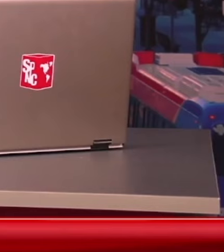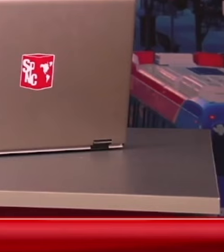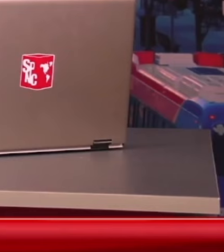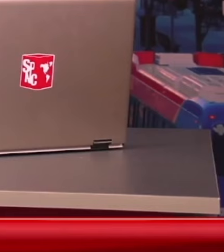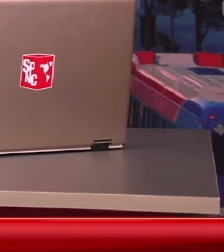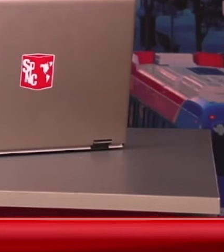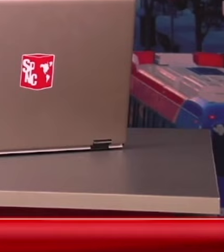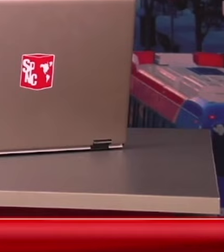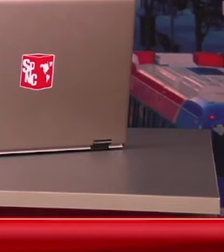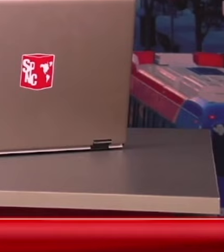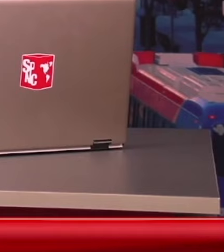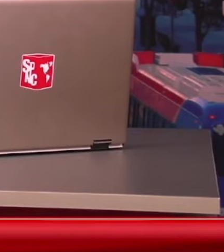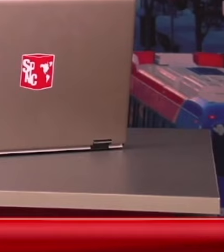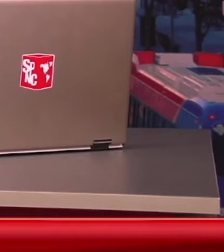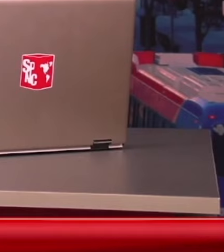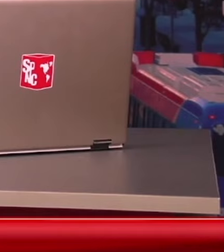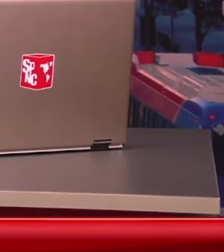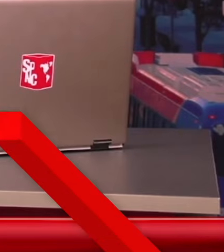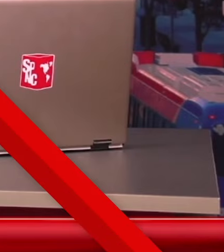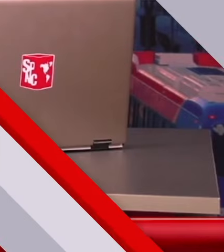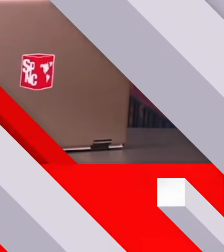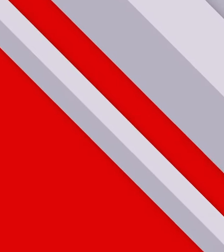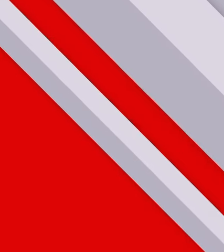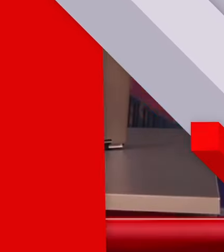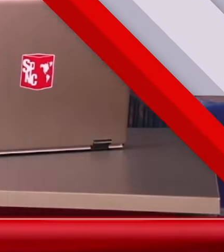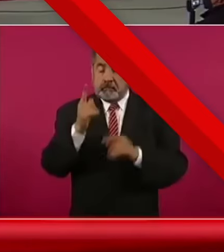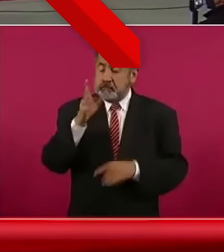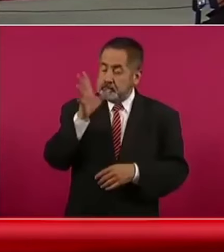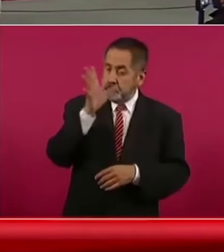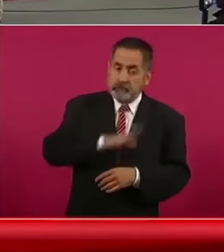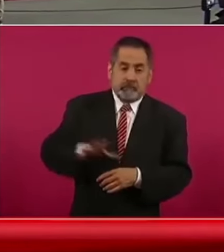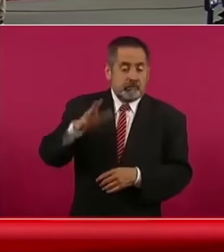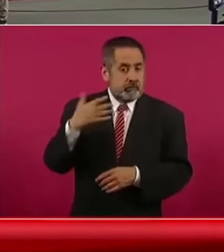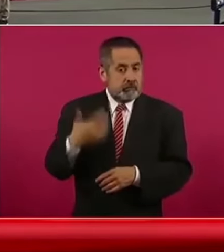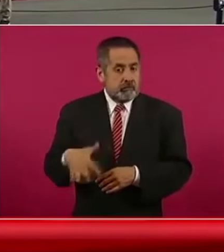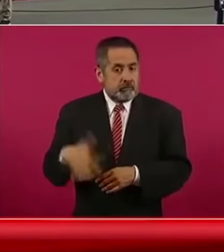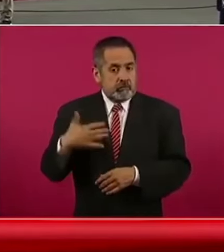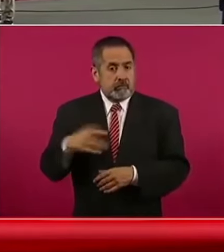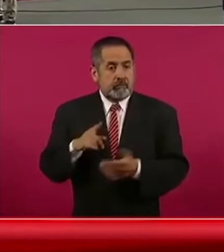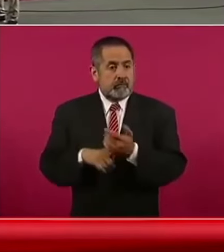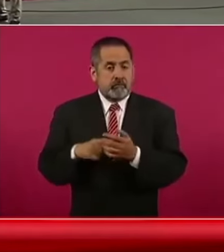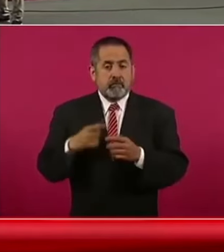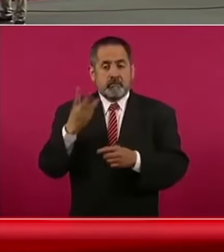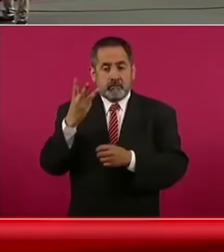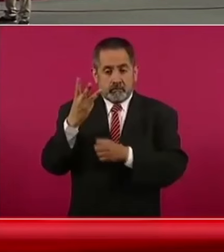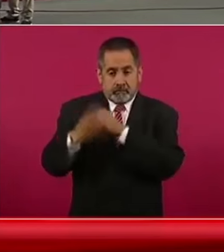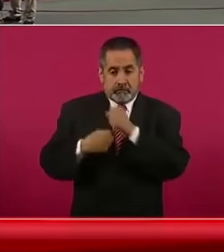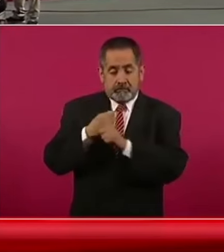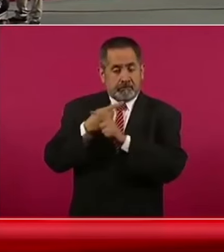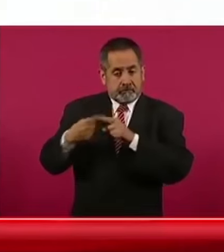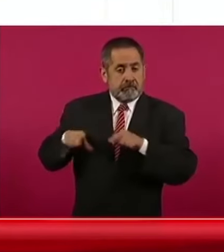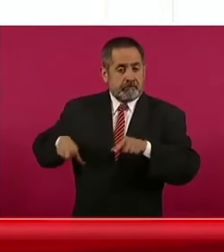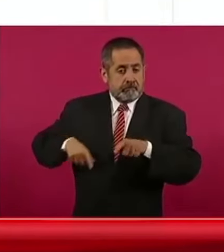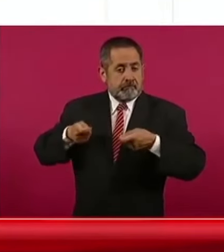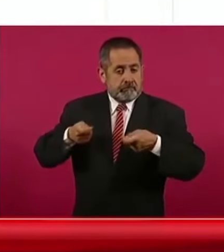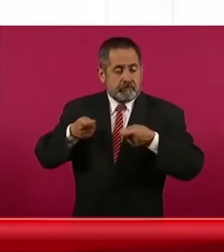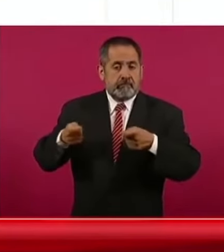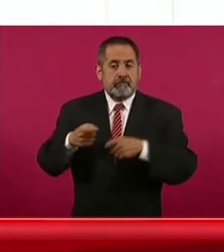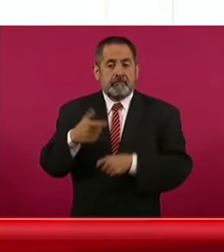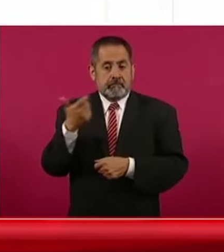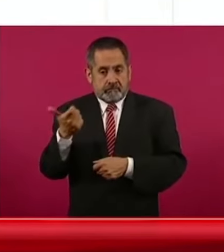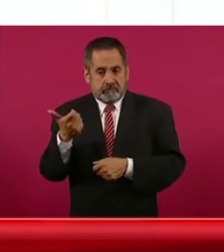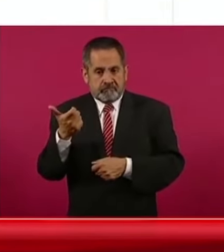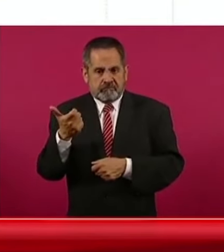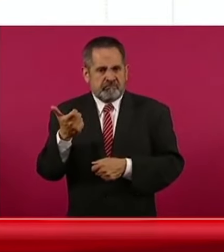la inflación. Escuchemos lo que dijeron. ¿Qué es que a tres años y medio de gobierno el peso mexicano